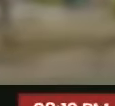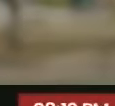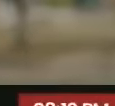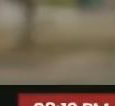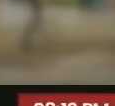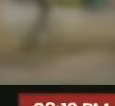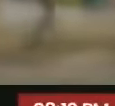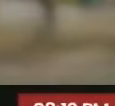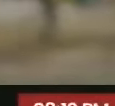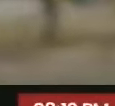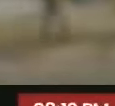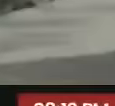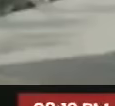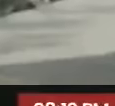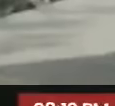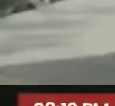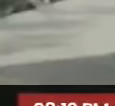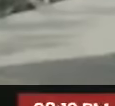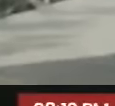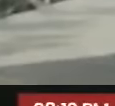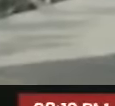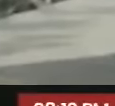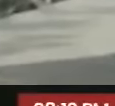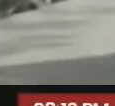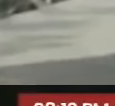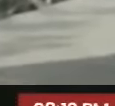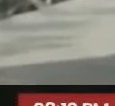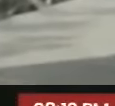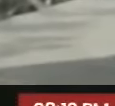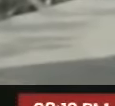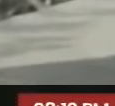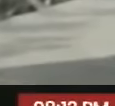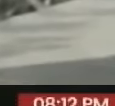por esos espectaculares lugares.